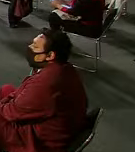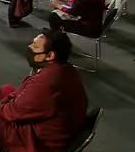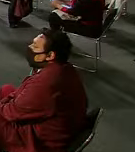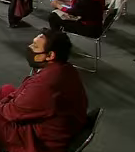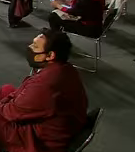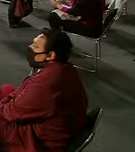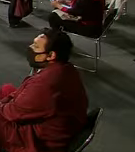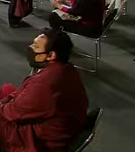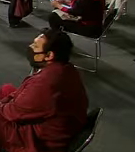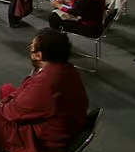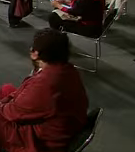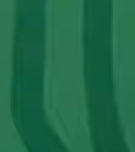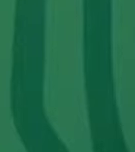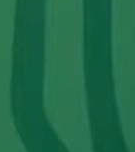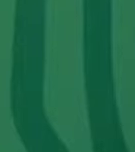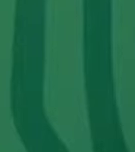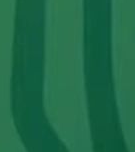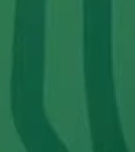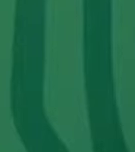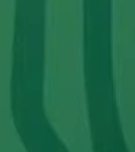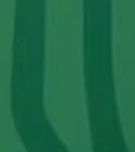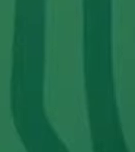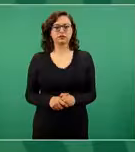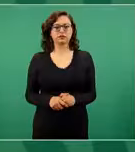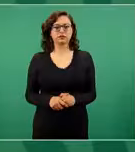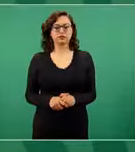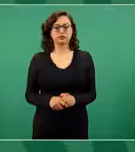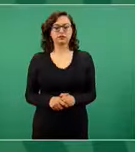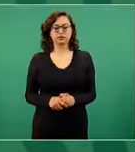Sería bueno que se